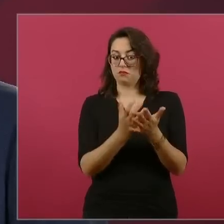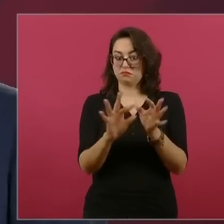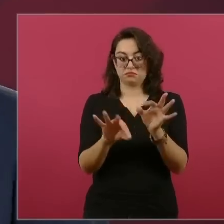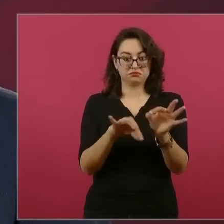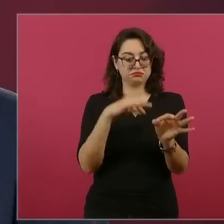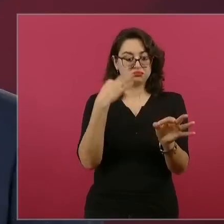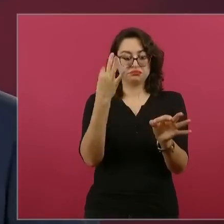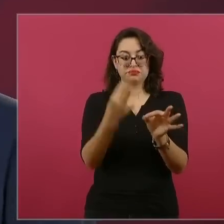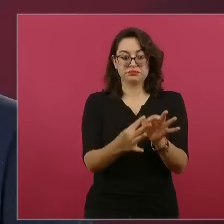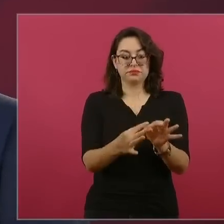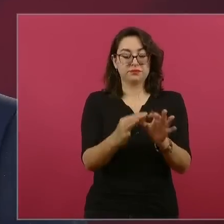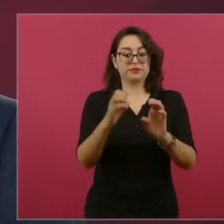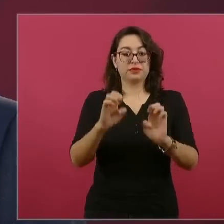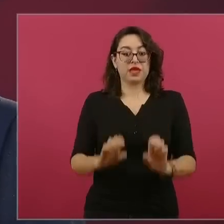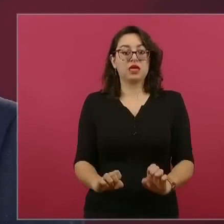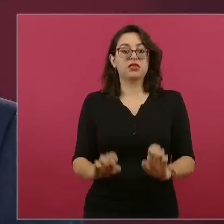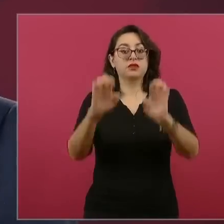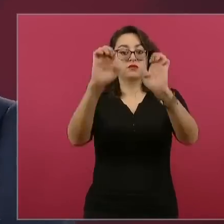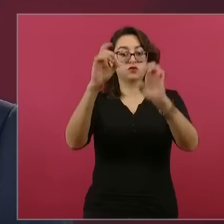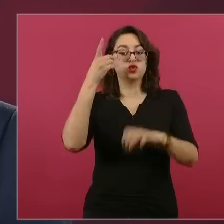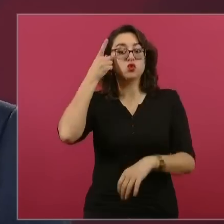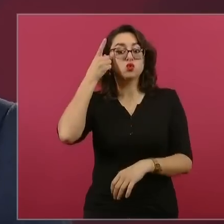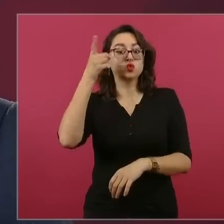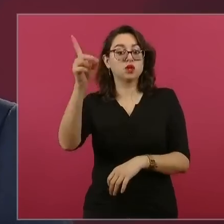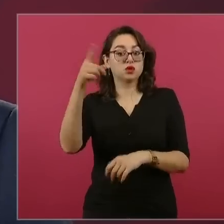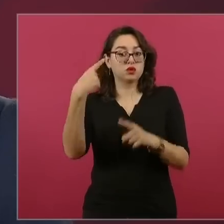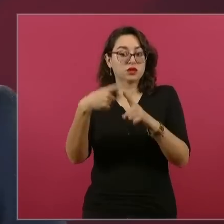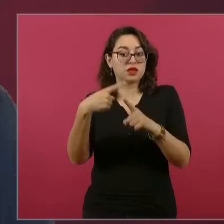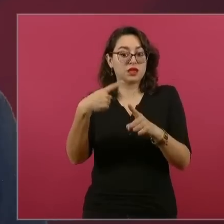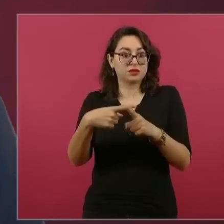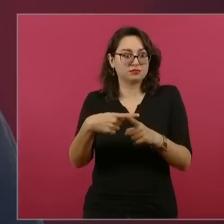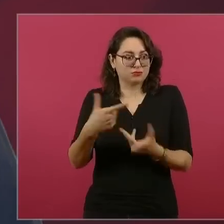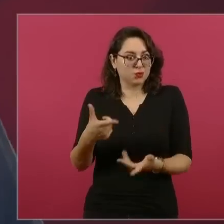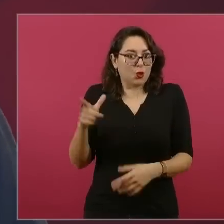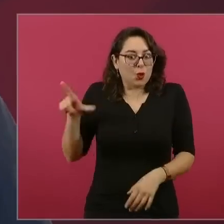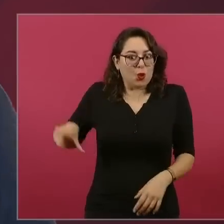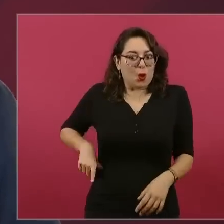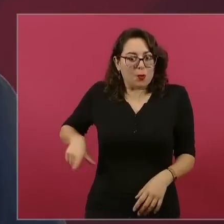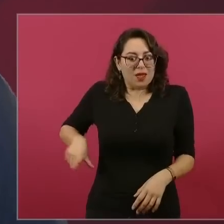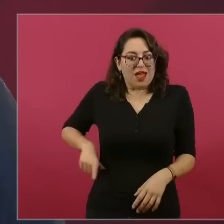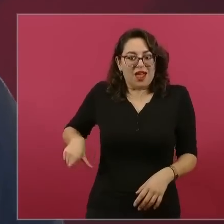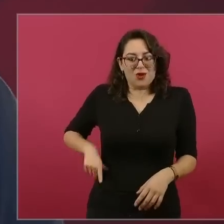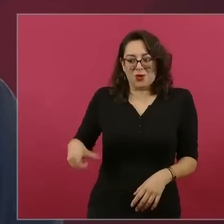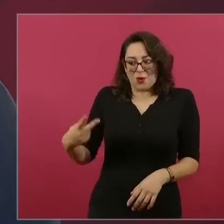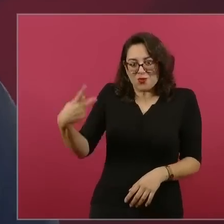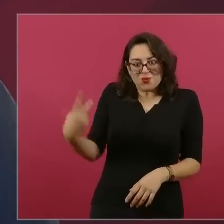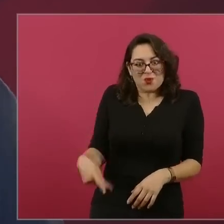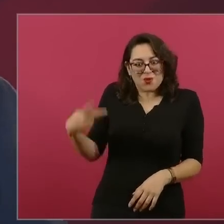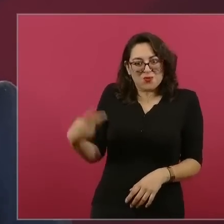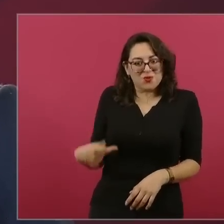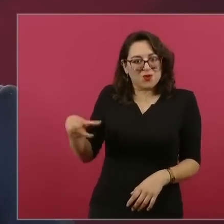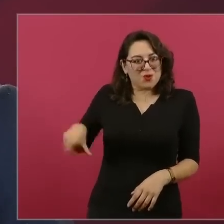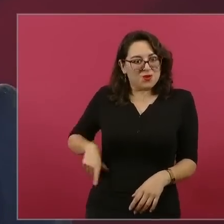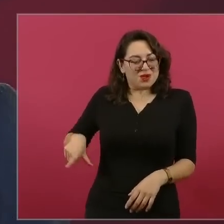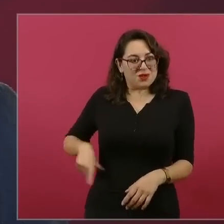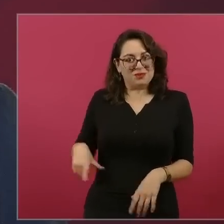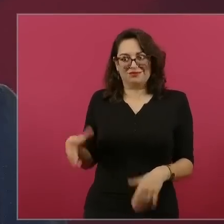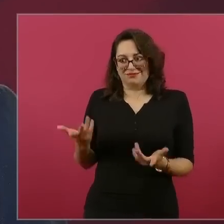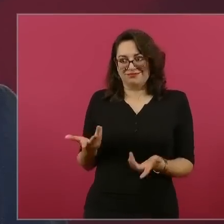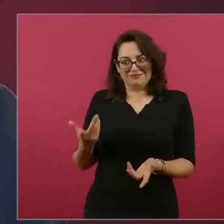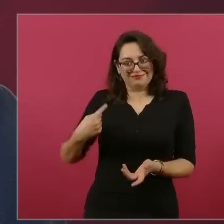el edificio pase a formar parte del gobierno, porque el contrato que habían firmado,